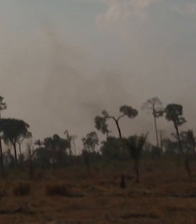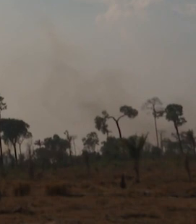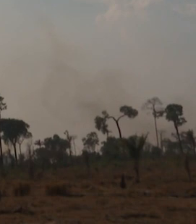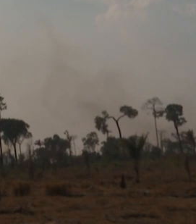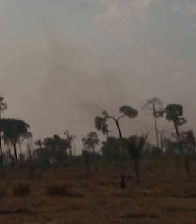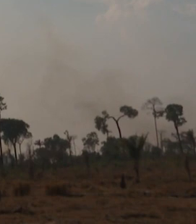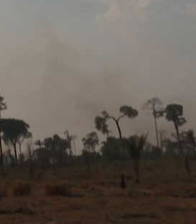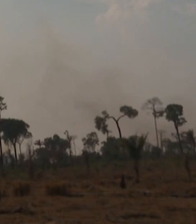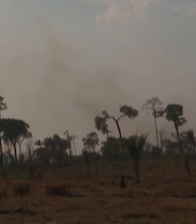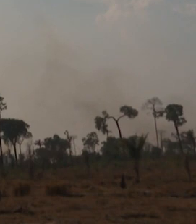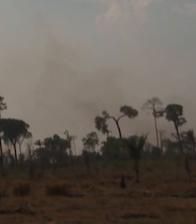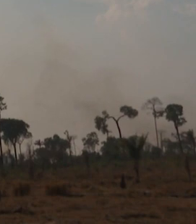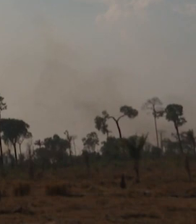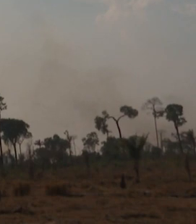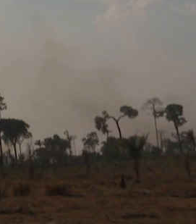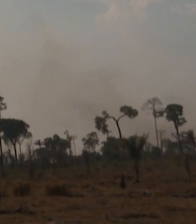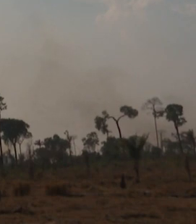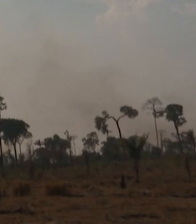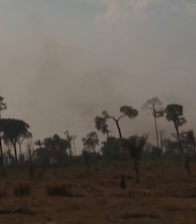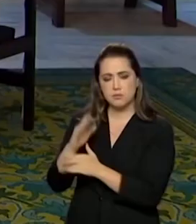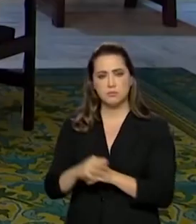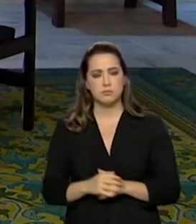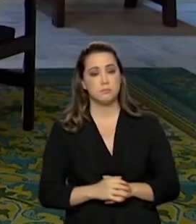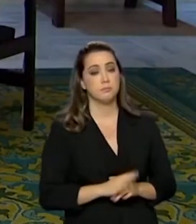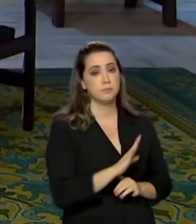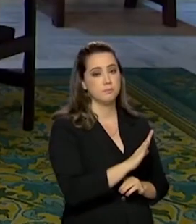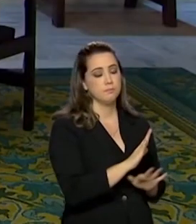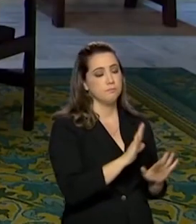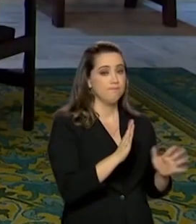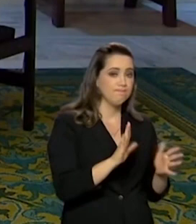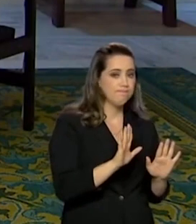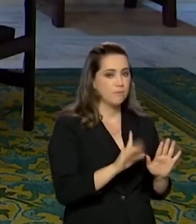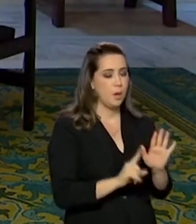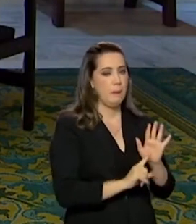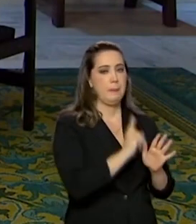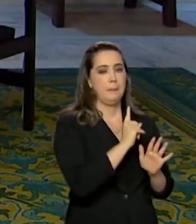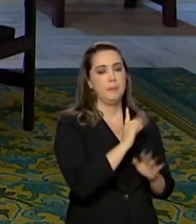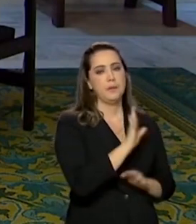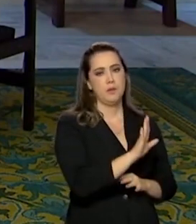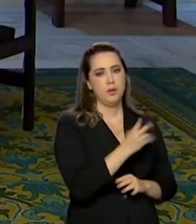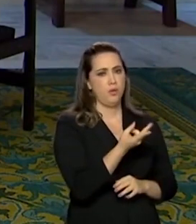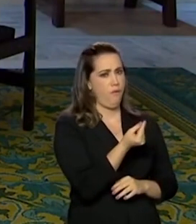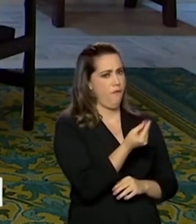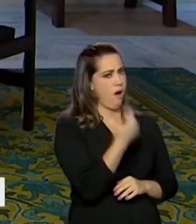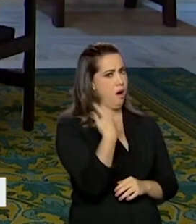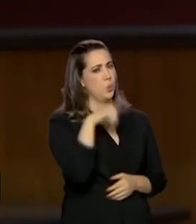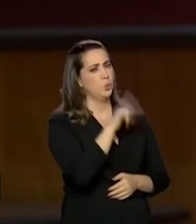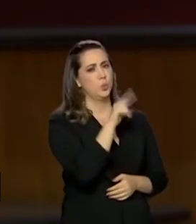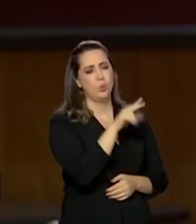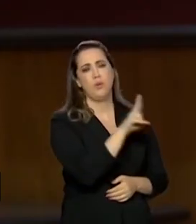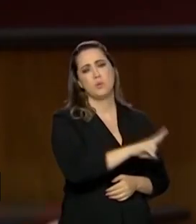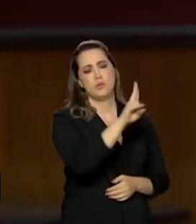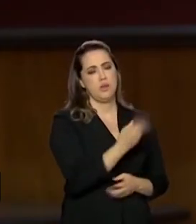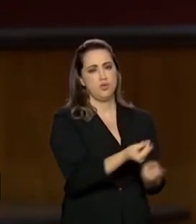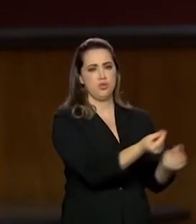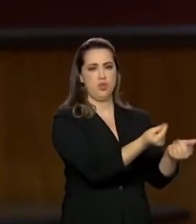desde que asumió su cargo en 2019 la fiscalía de la corte penal considera desde 2016 que la destrucción